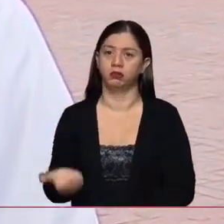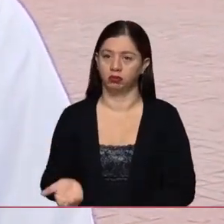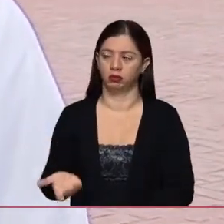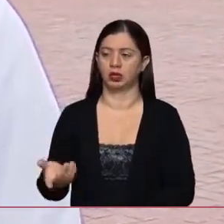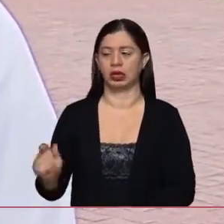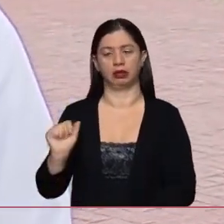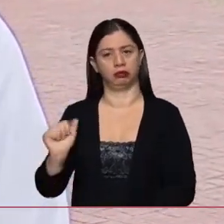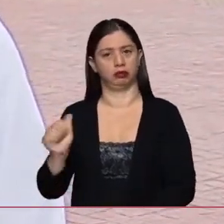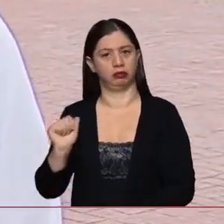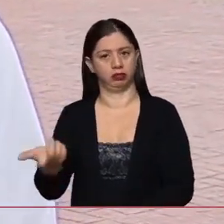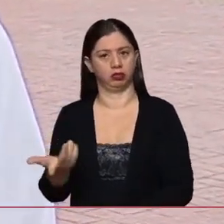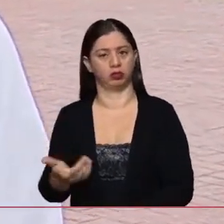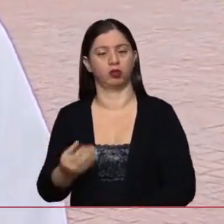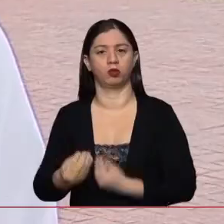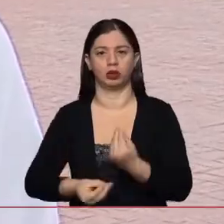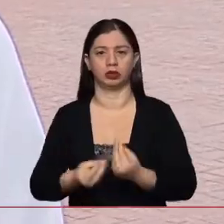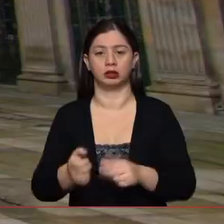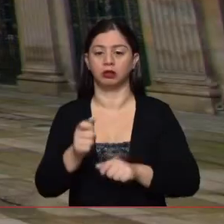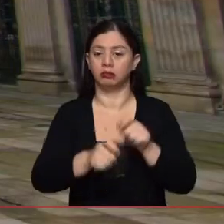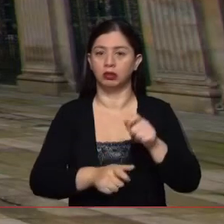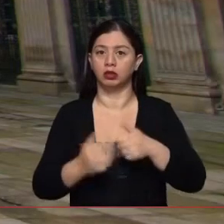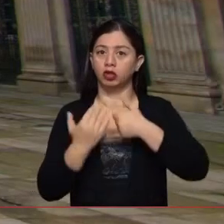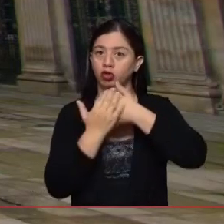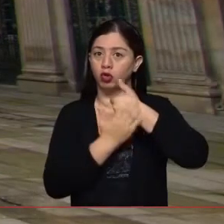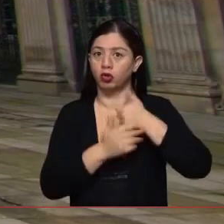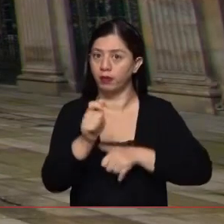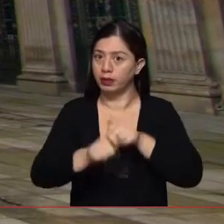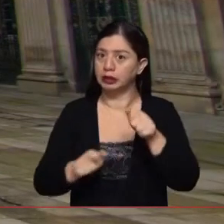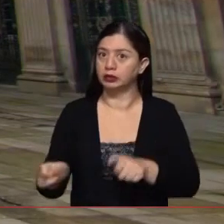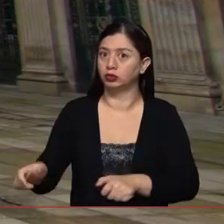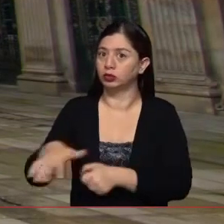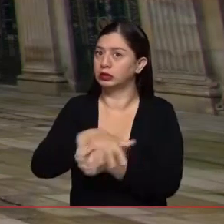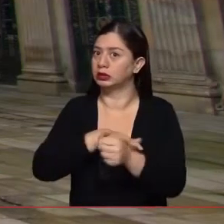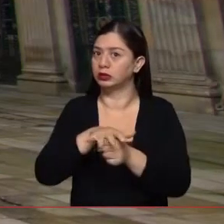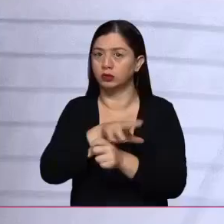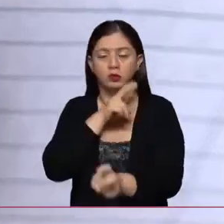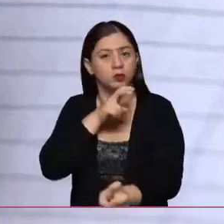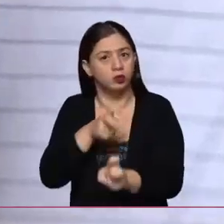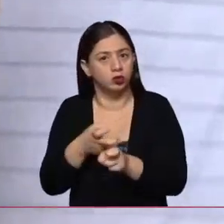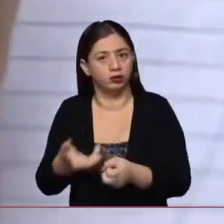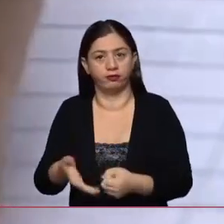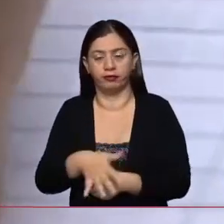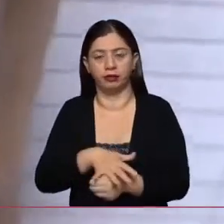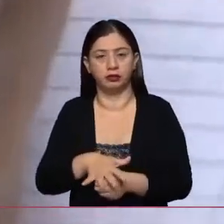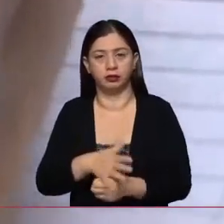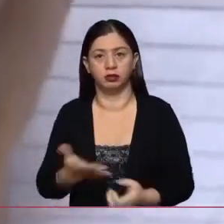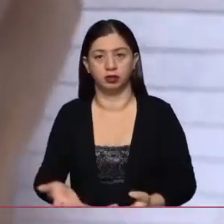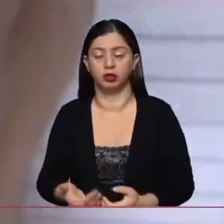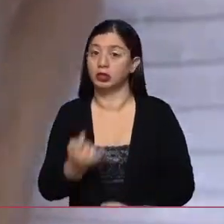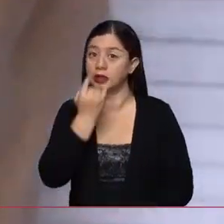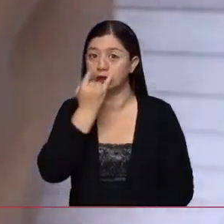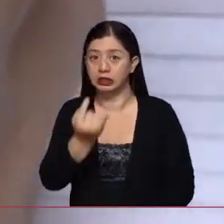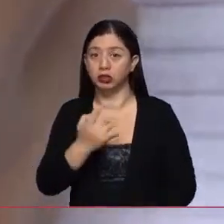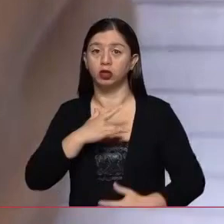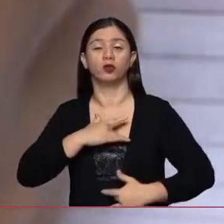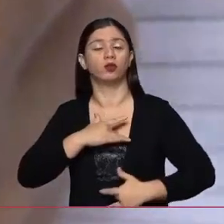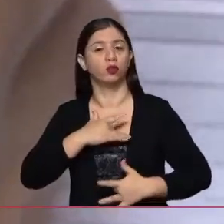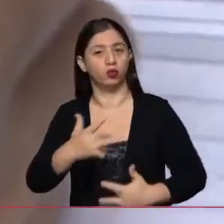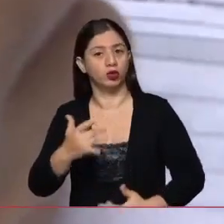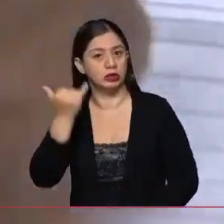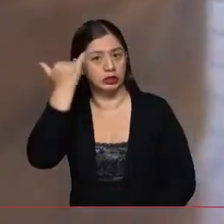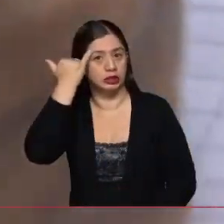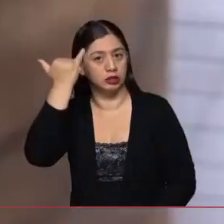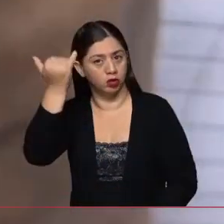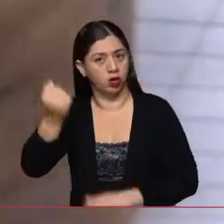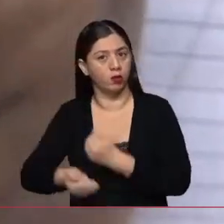más condescendientes con el pueblo. El pueblo en este momento está atravesando una situación muy difícil, muy complicada. Los interesados en ser voluntarios de esta